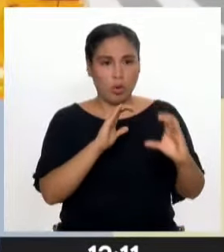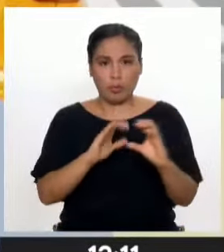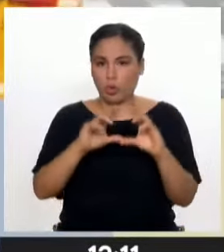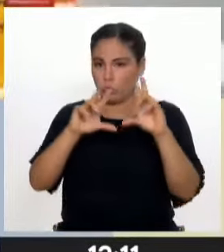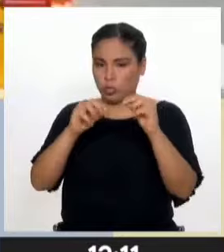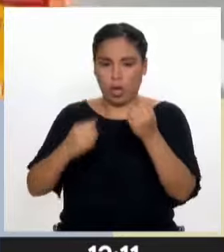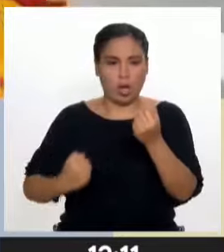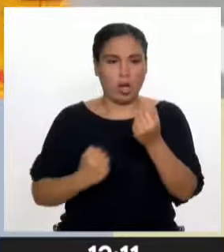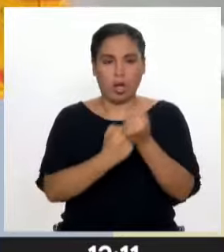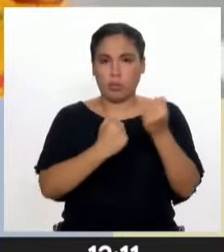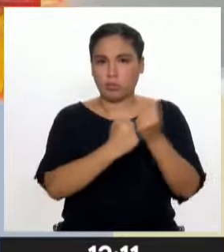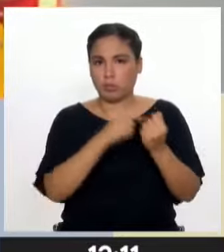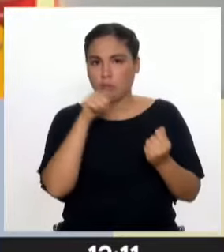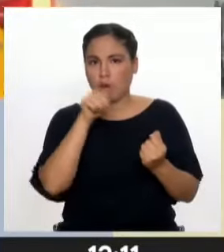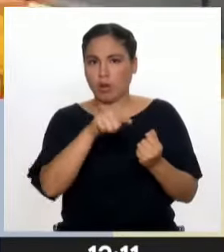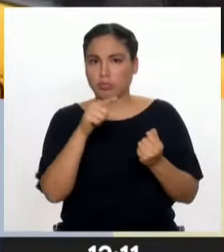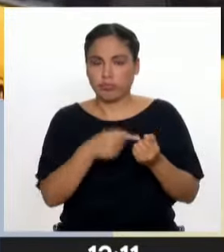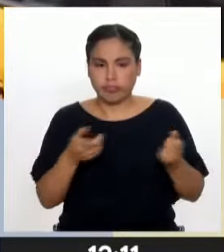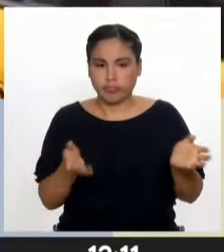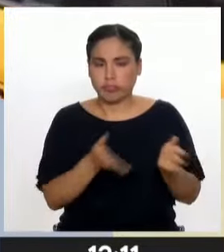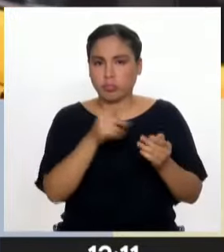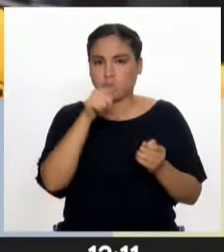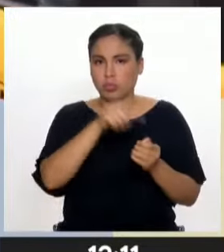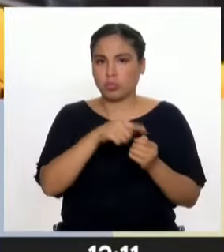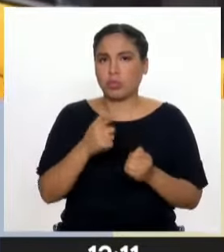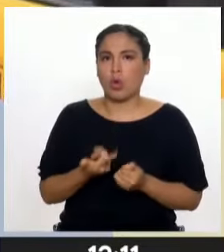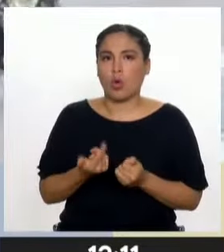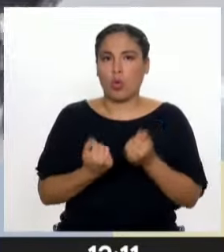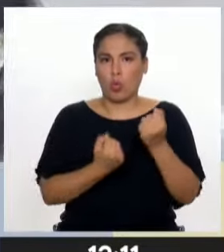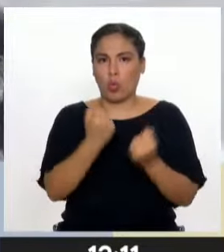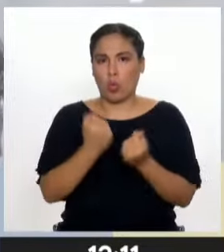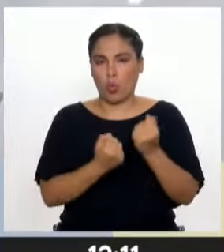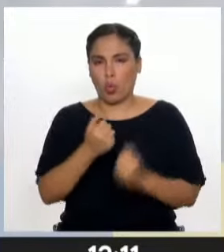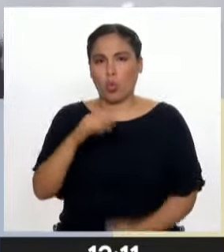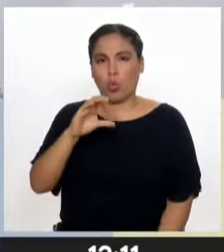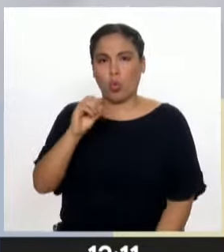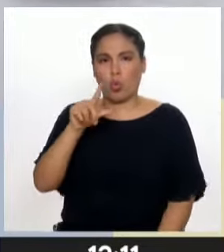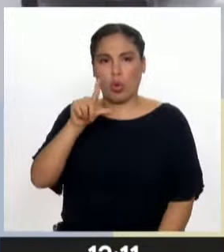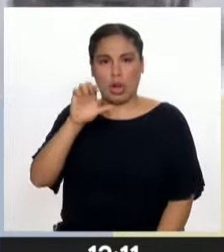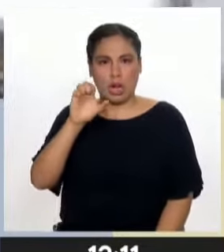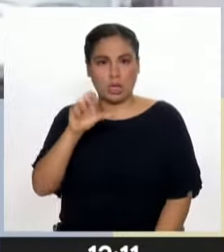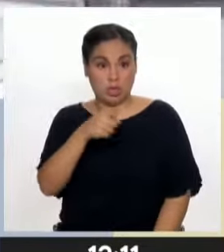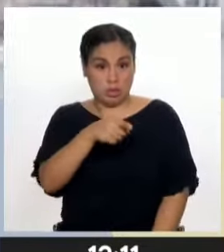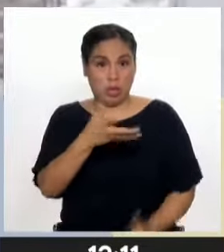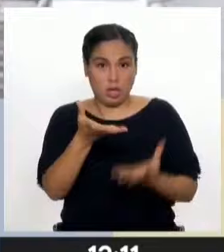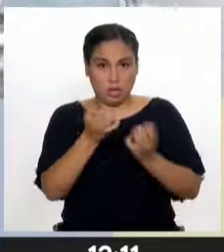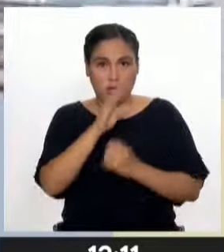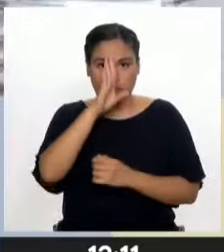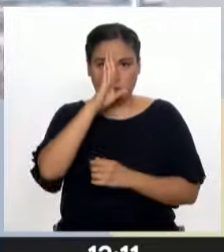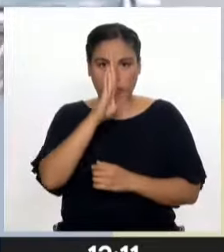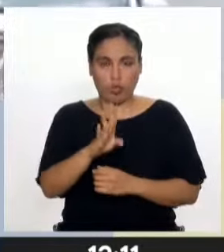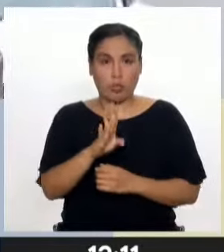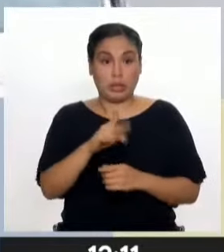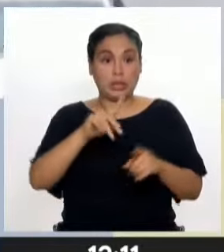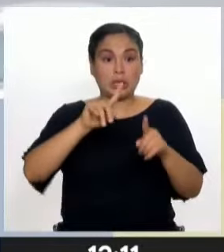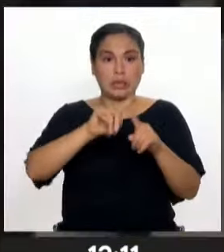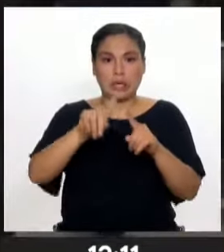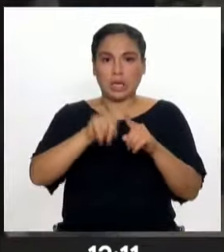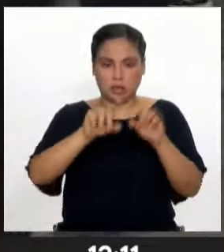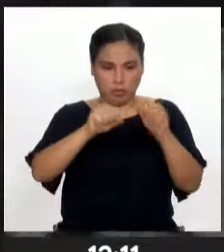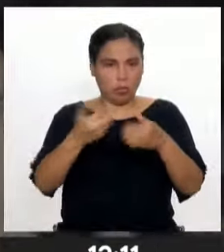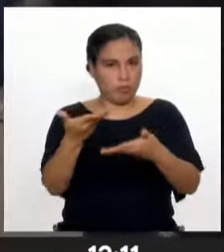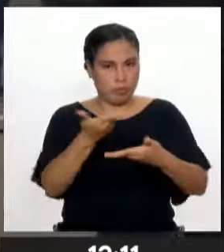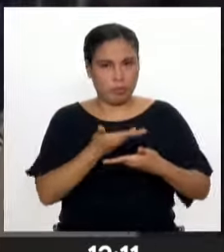a ninguna promoción legislativa en relación al autocolectivo. Pues si se quieren formalizar como servicio de transporte taxi, bienvenidos